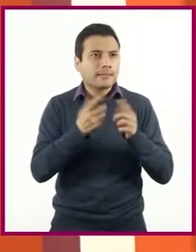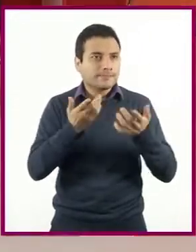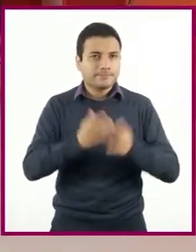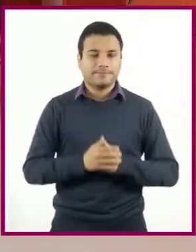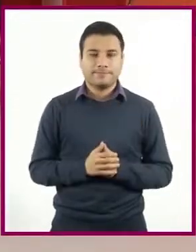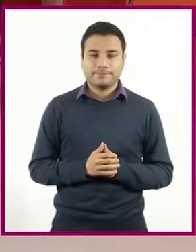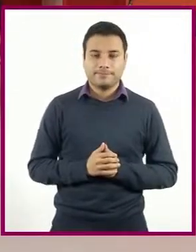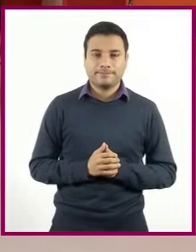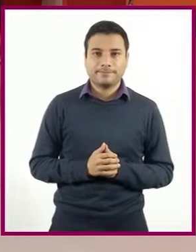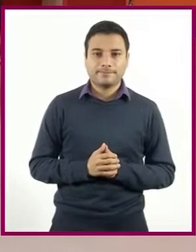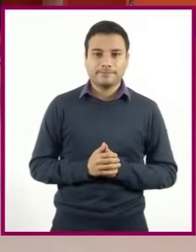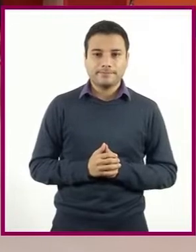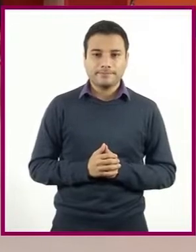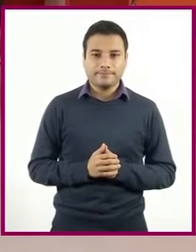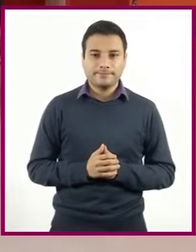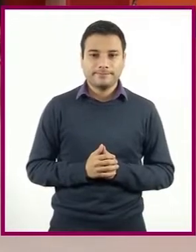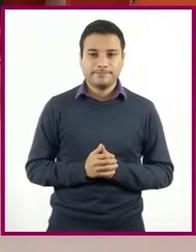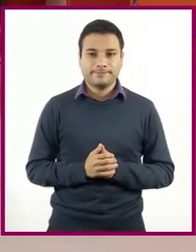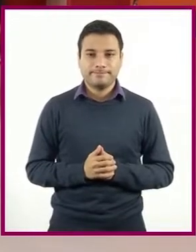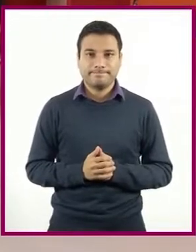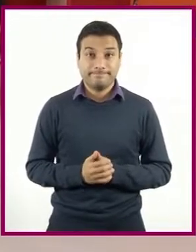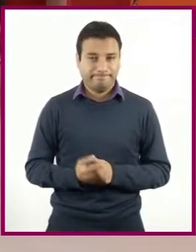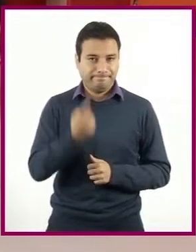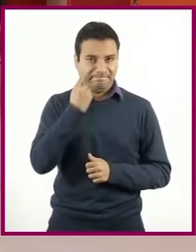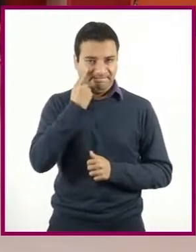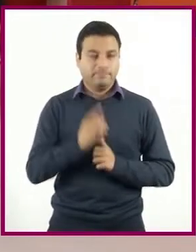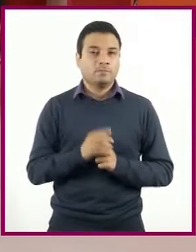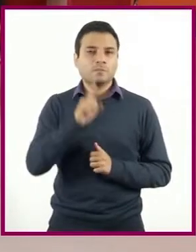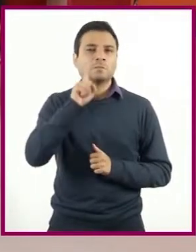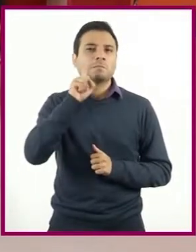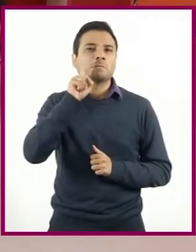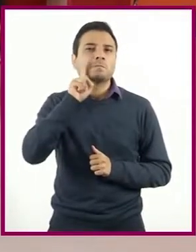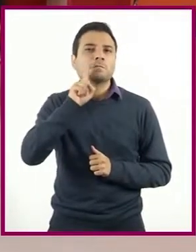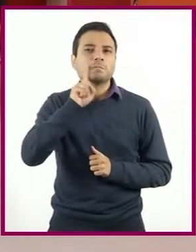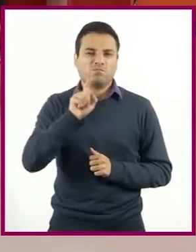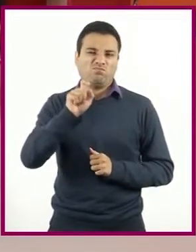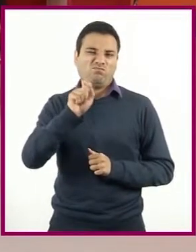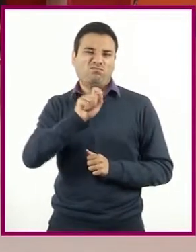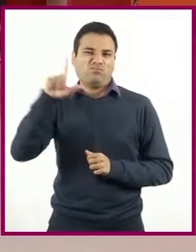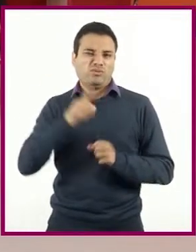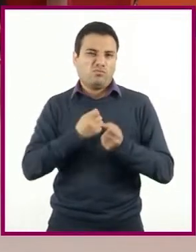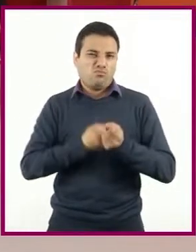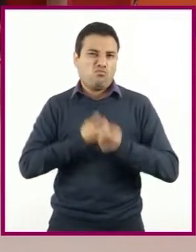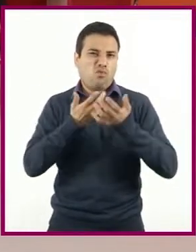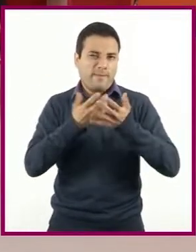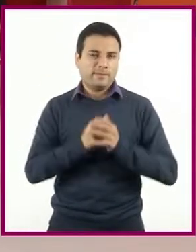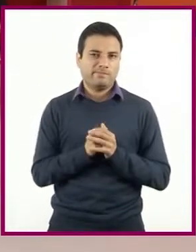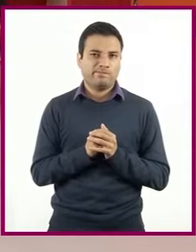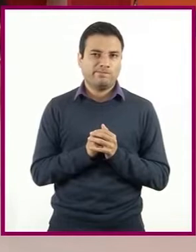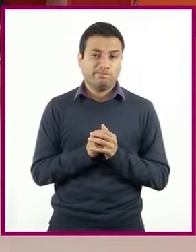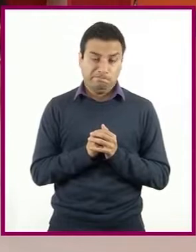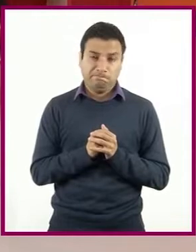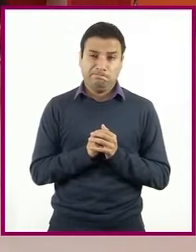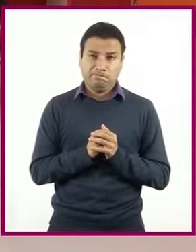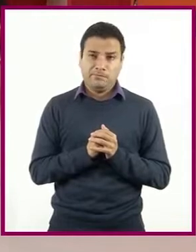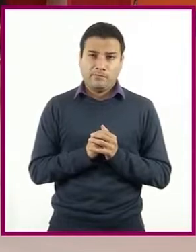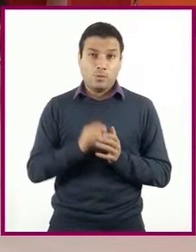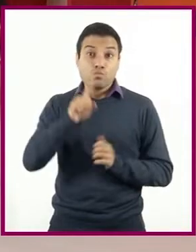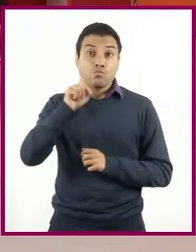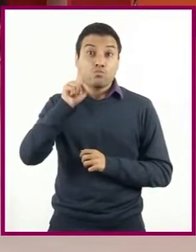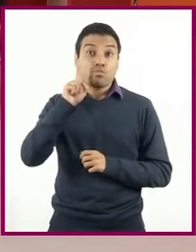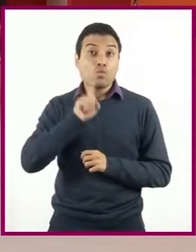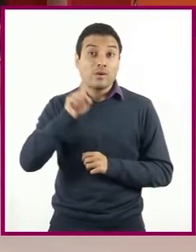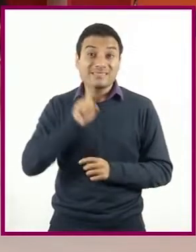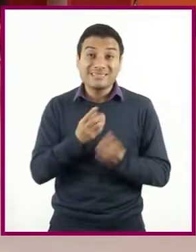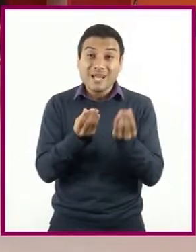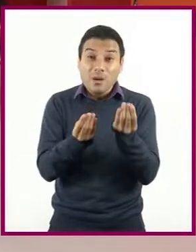a acompañar? Ah, pues es una gran poetisa de su época, claro, que ha servido de inspiración para muchas mujeres